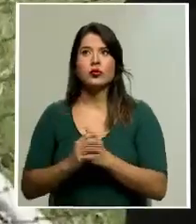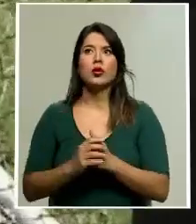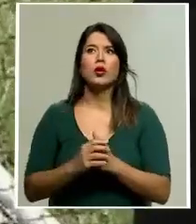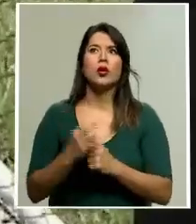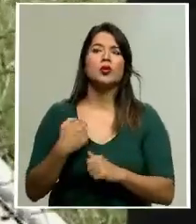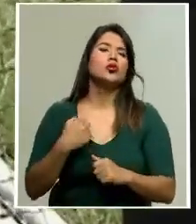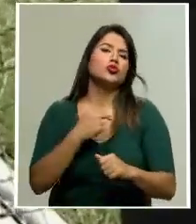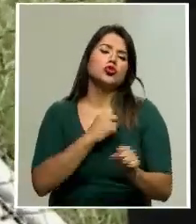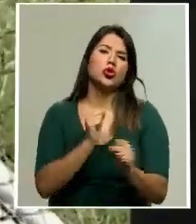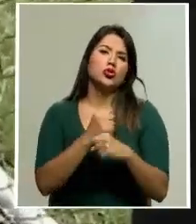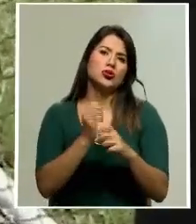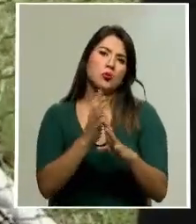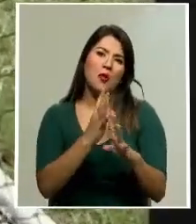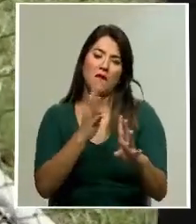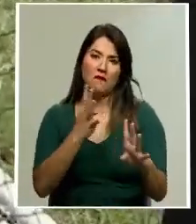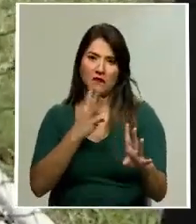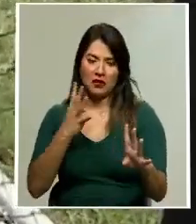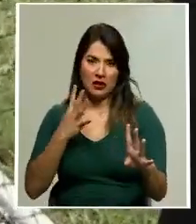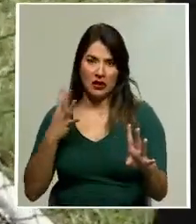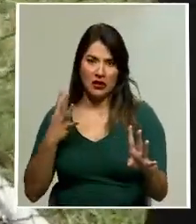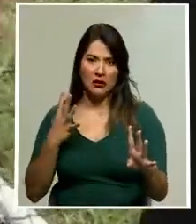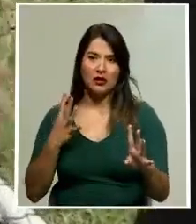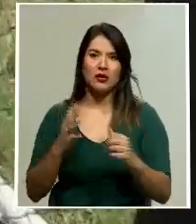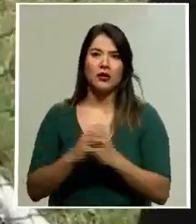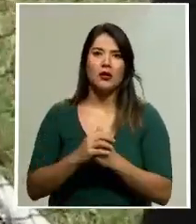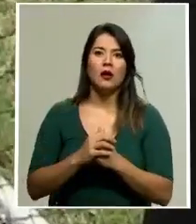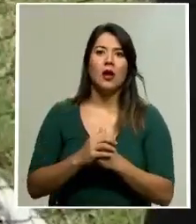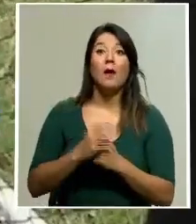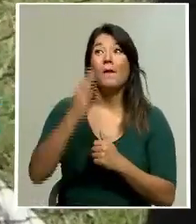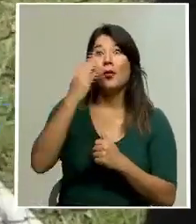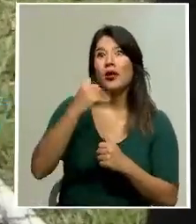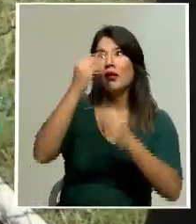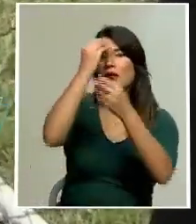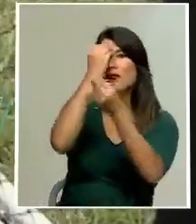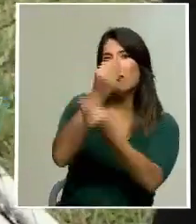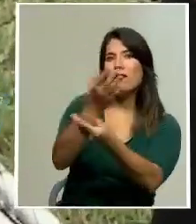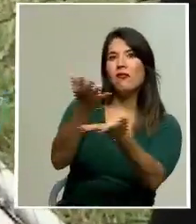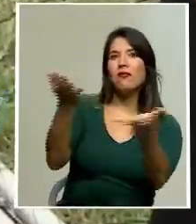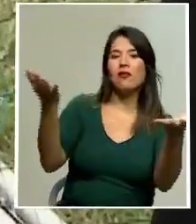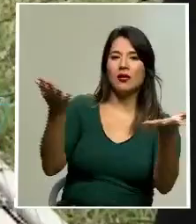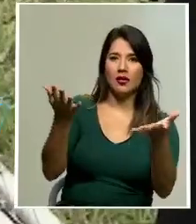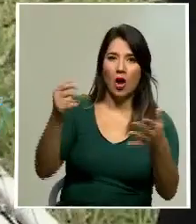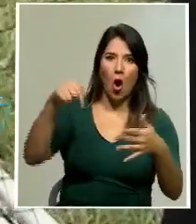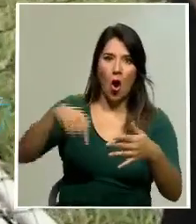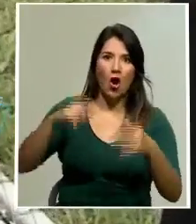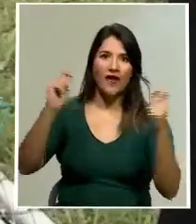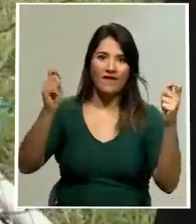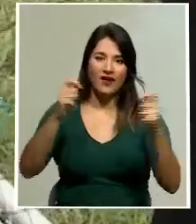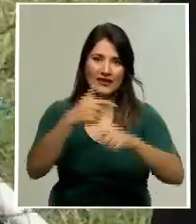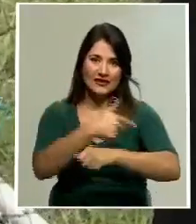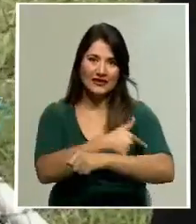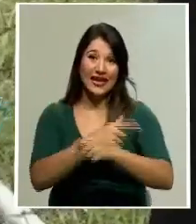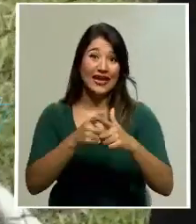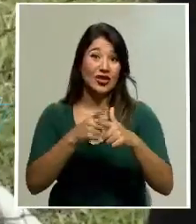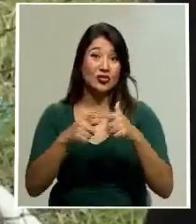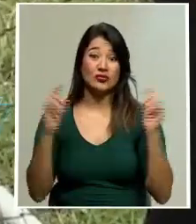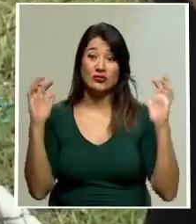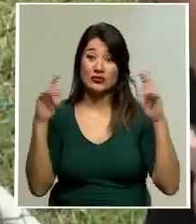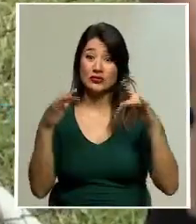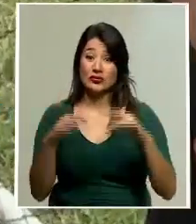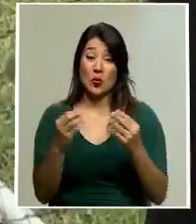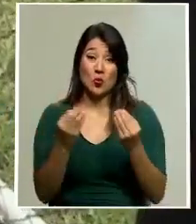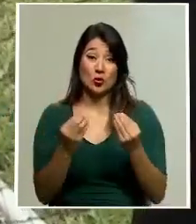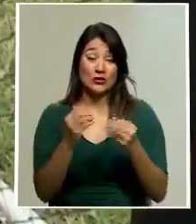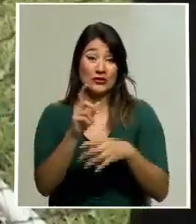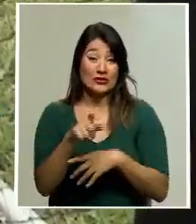solamente fue que se dio a conocer mucho la situación, ¿verdad? Y pues muchísima gente llegó.